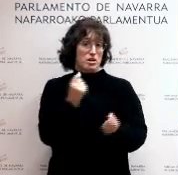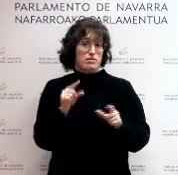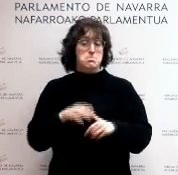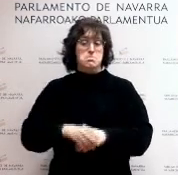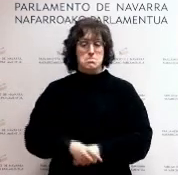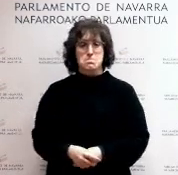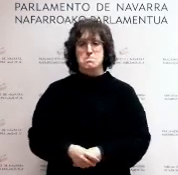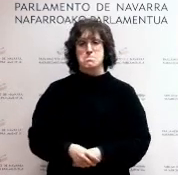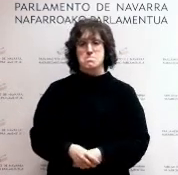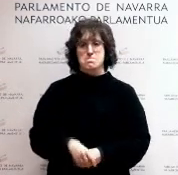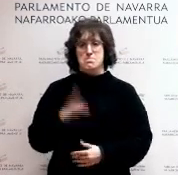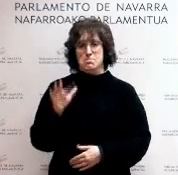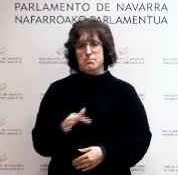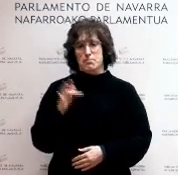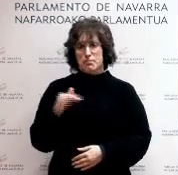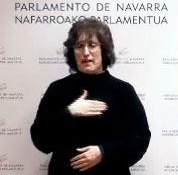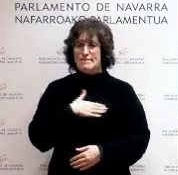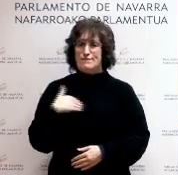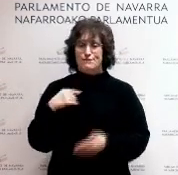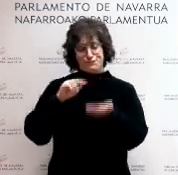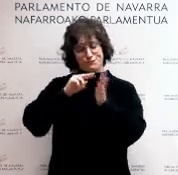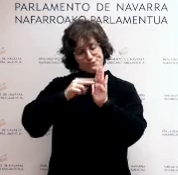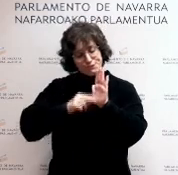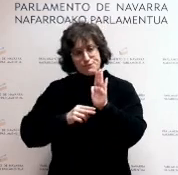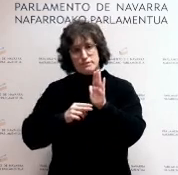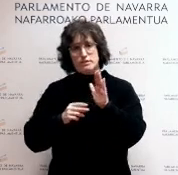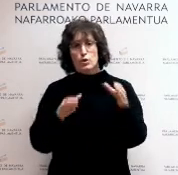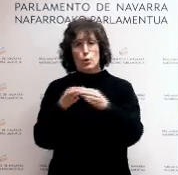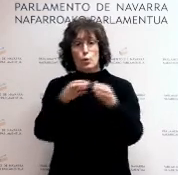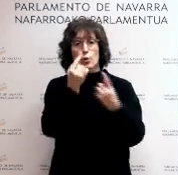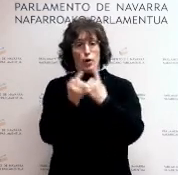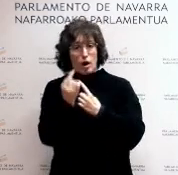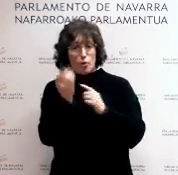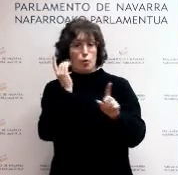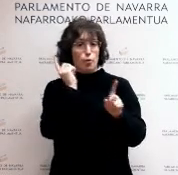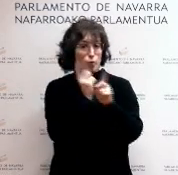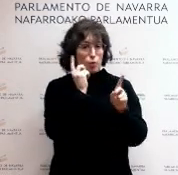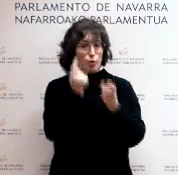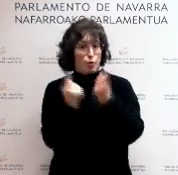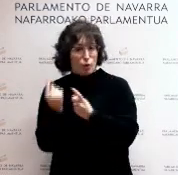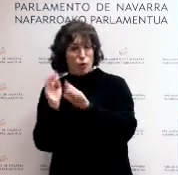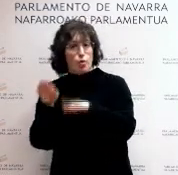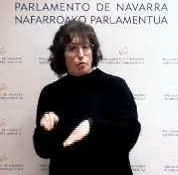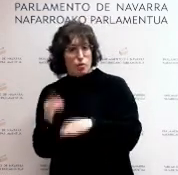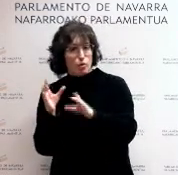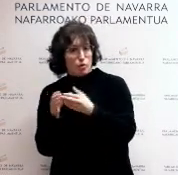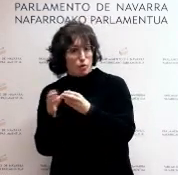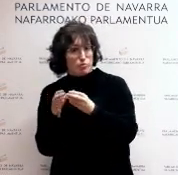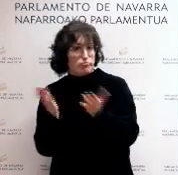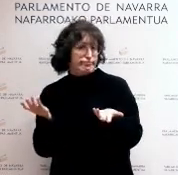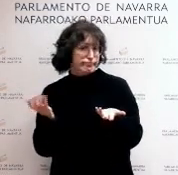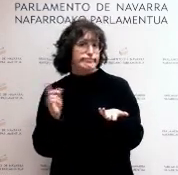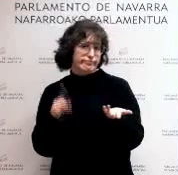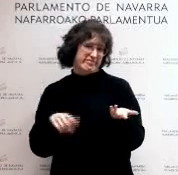esta modificación pretende favorecer y desfavorecer, favorecer a unos colectivos, perjudicar a otros, hay también, como en toda modificación, cosas que se